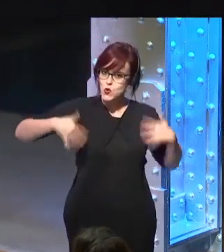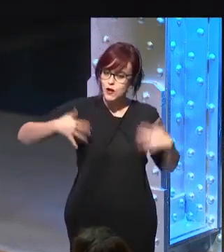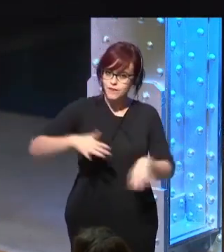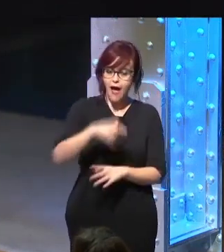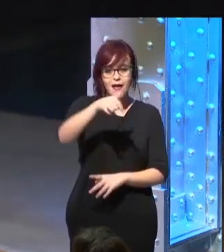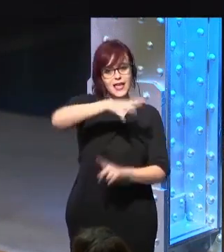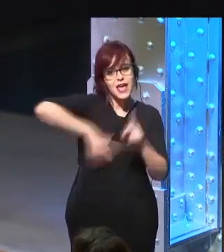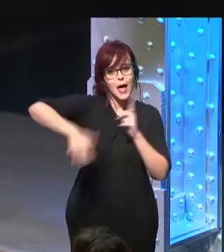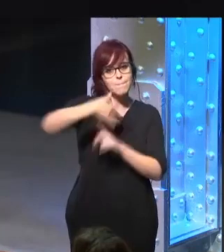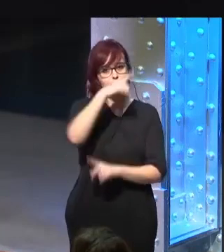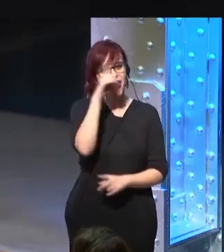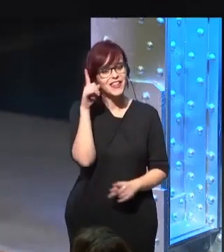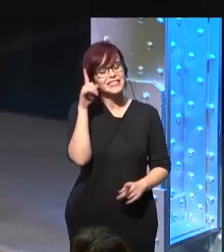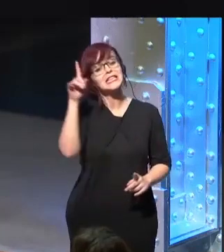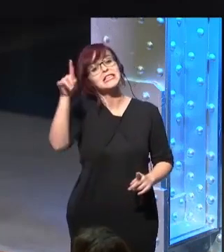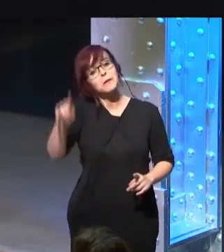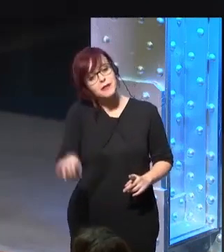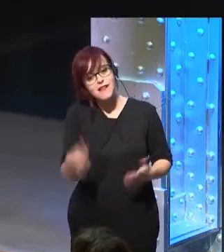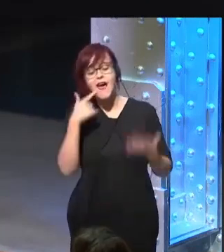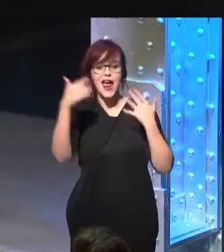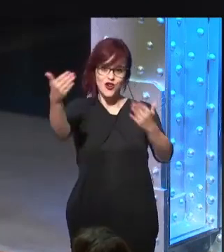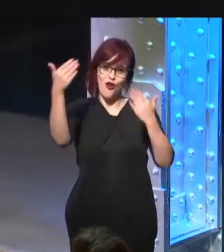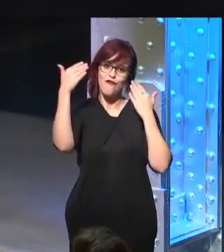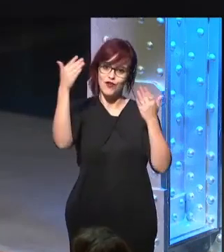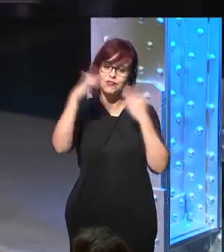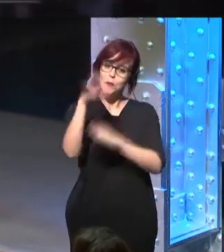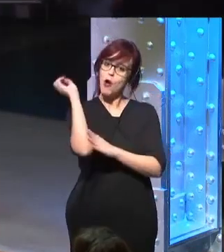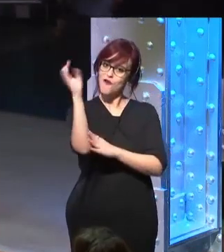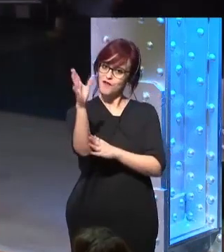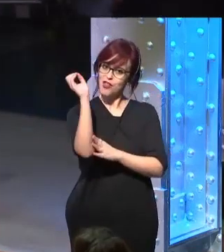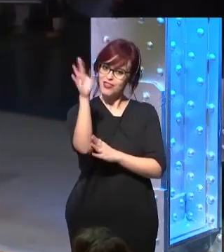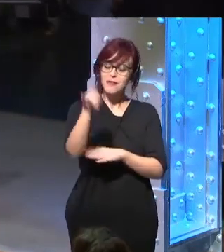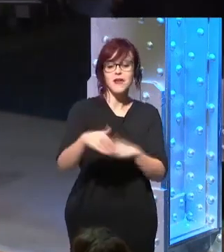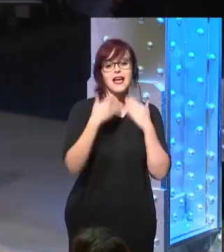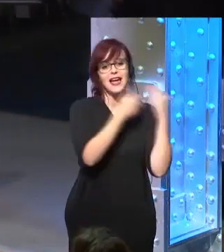aquí entre nosotros en Madrid. Enhorabuena